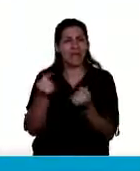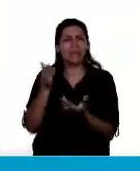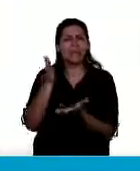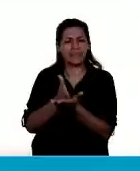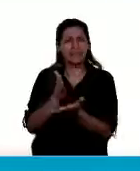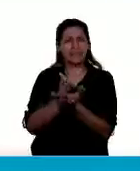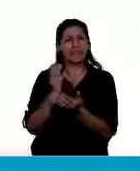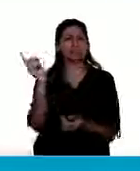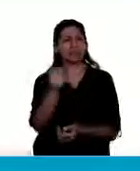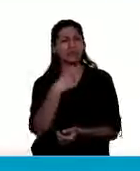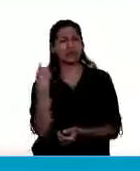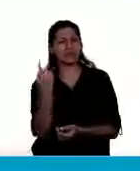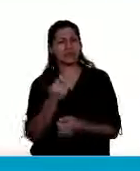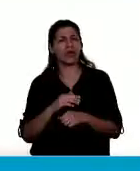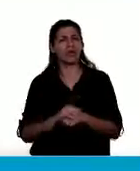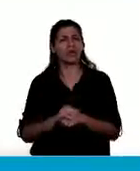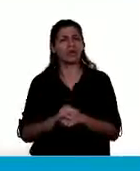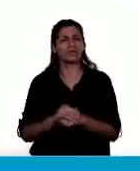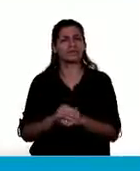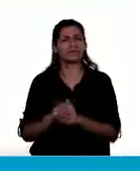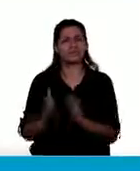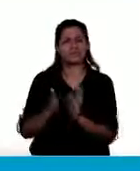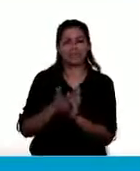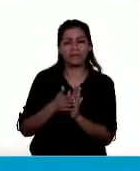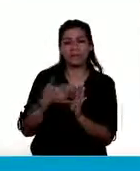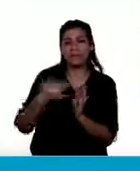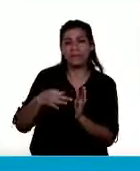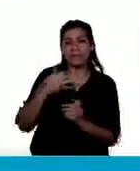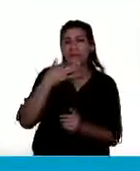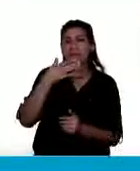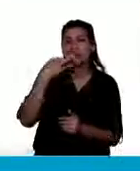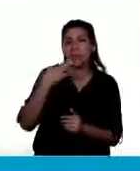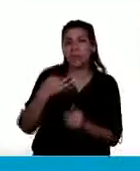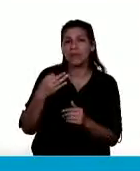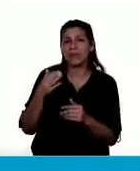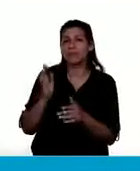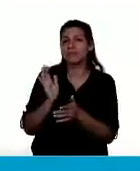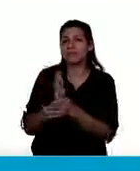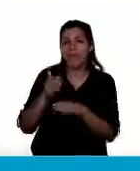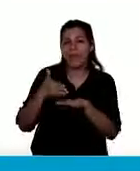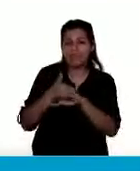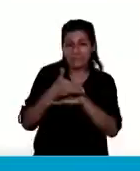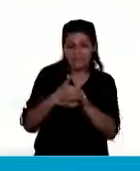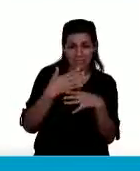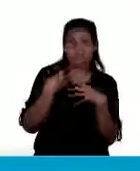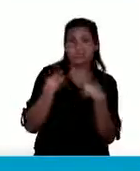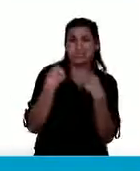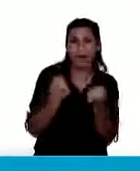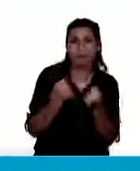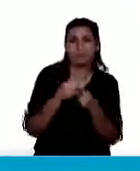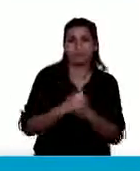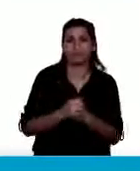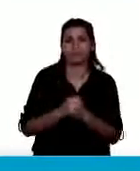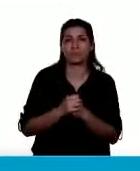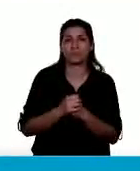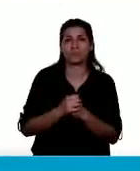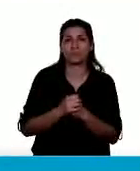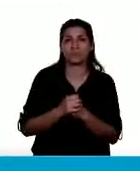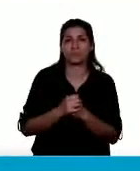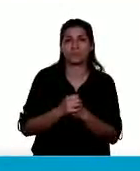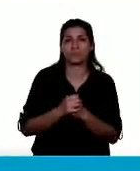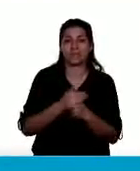que para poder garantizarla tenía que poder garantizarse el acceso a la salud. Y que solamente el Estado,